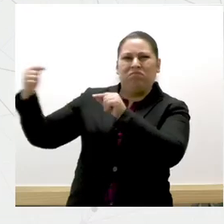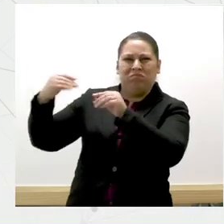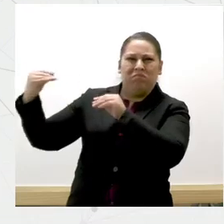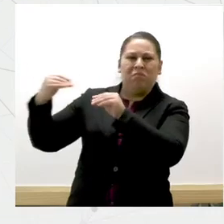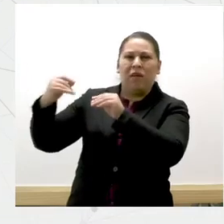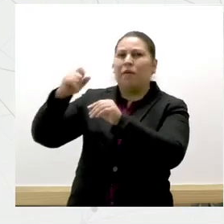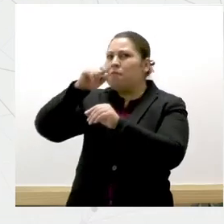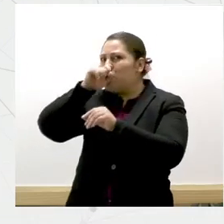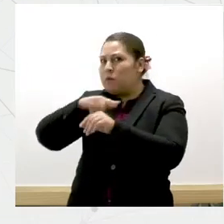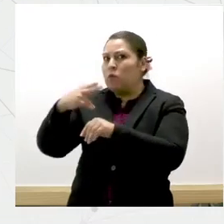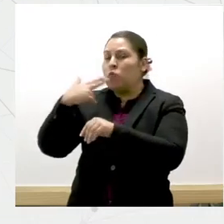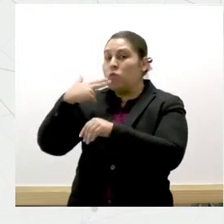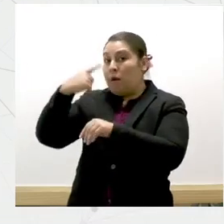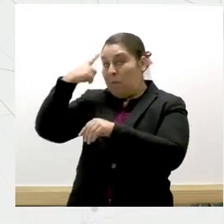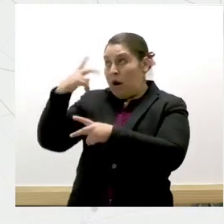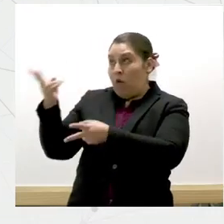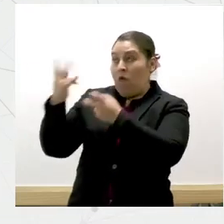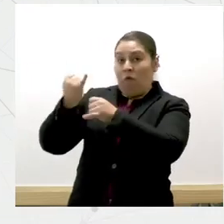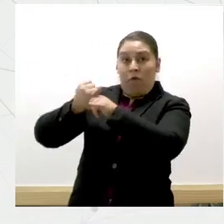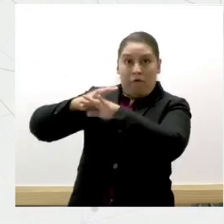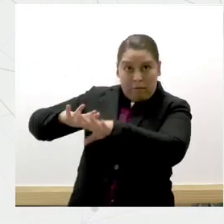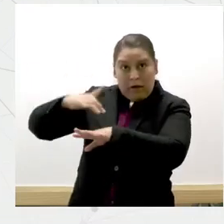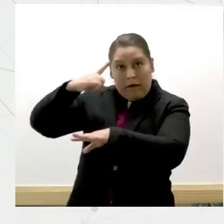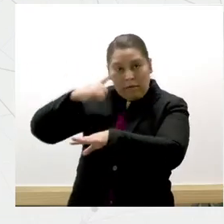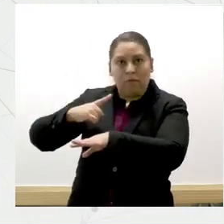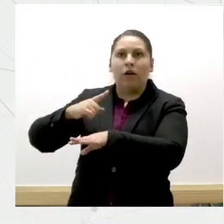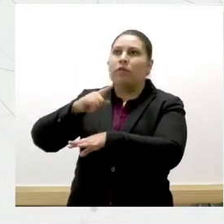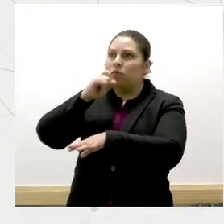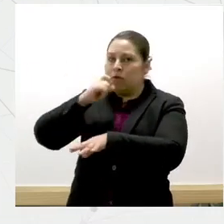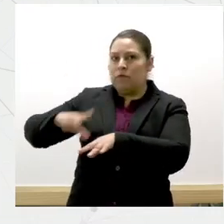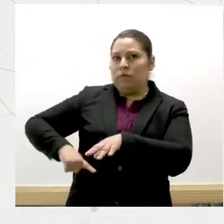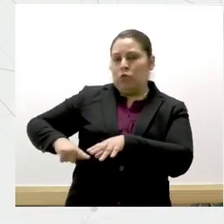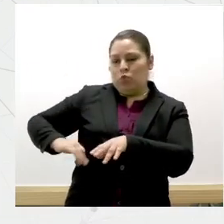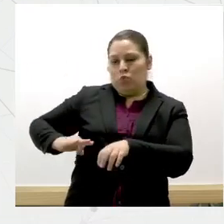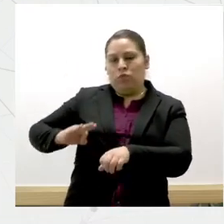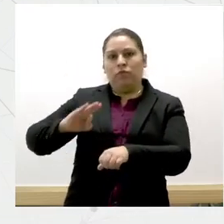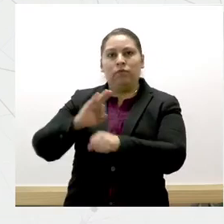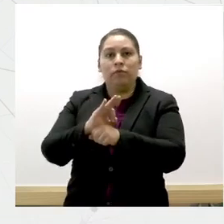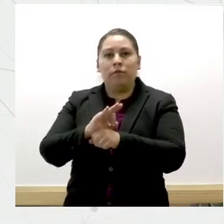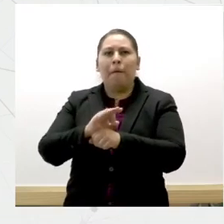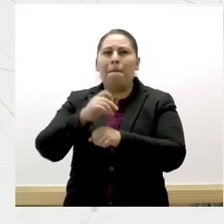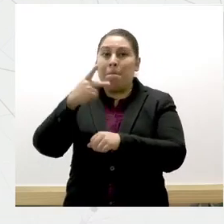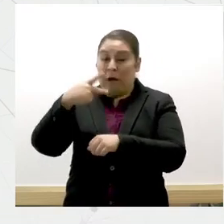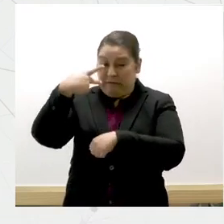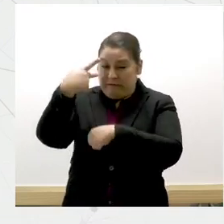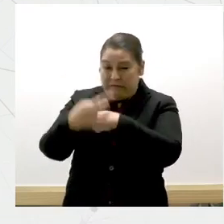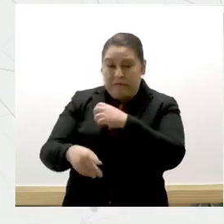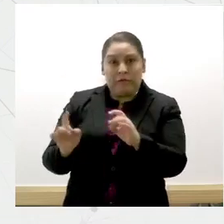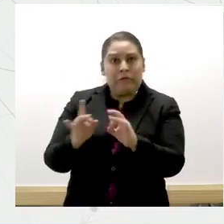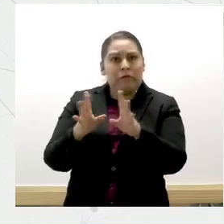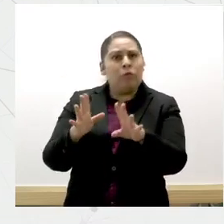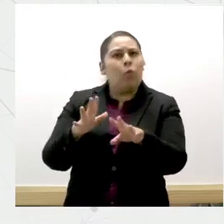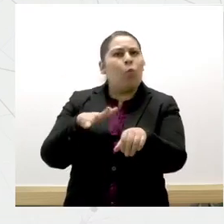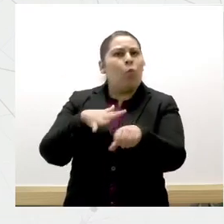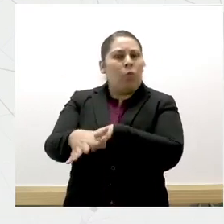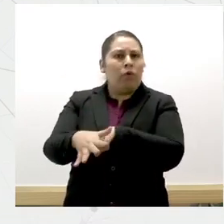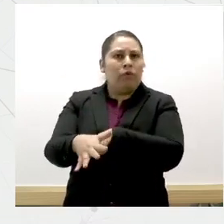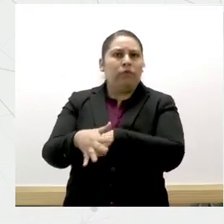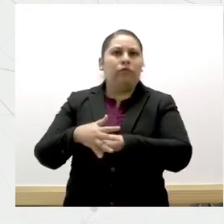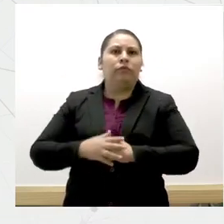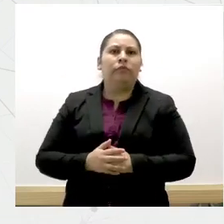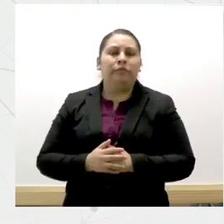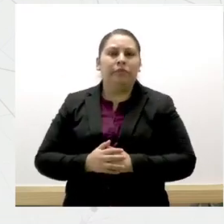usarse, pues, para temas de esta naturaleza, ¿no?, de seguridad del Estado. Pero en los de alto riesgo nos encontramos con que, pues, infraestructuras